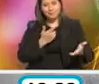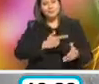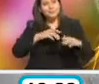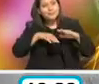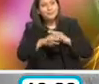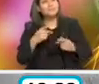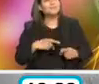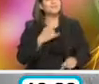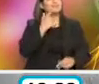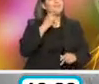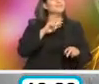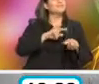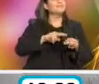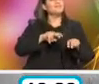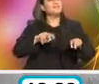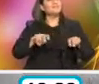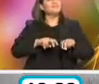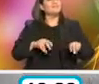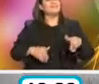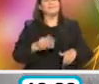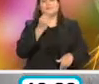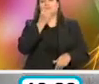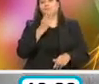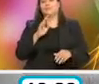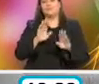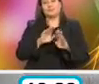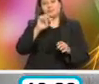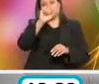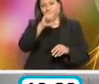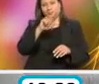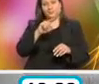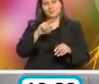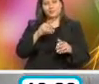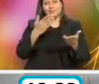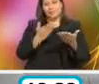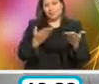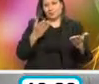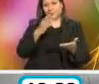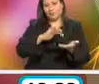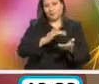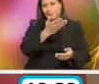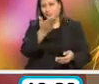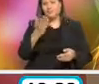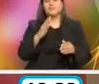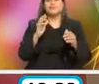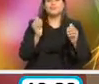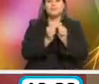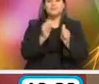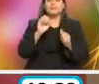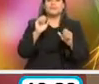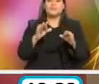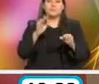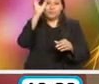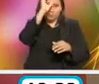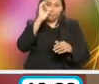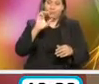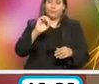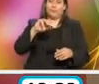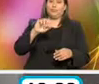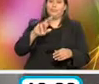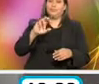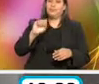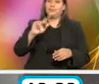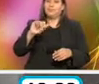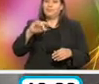y que la gente asista y que vea grandes obras de teatro como las que se presentan a través de ustedes junto con la Secretaría de Cultura. Así es. Omar Esquinca, pues